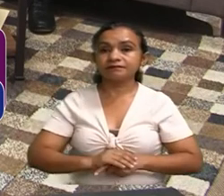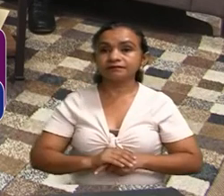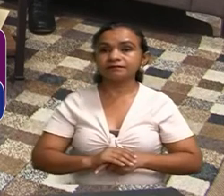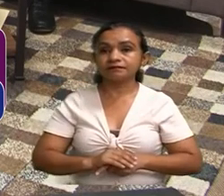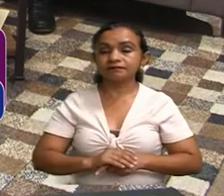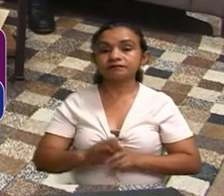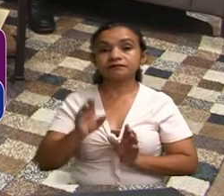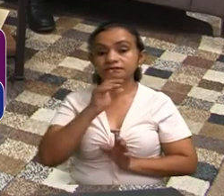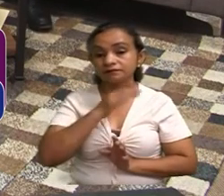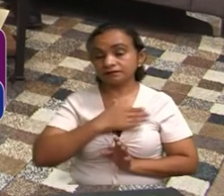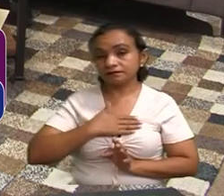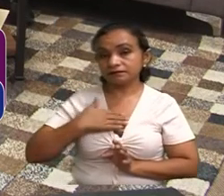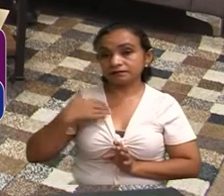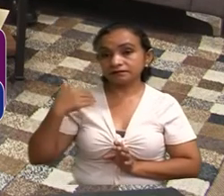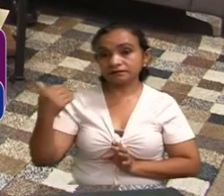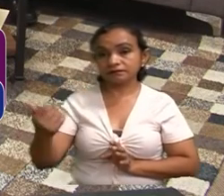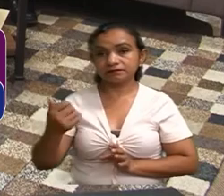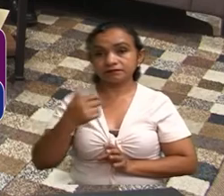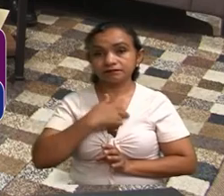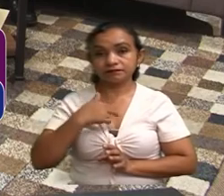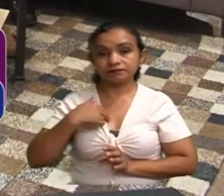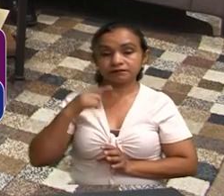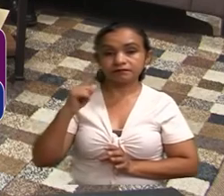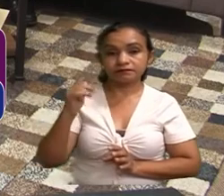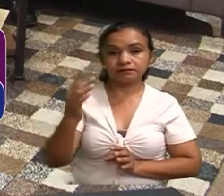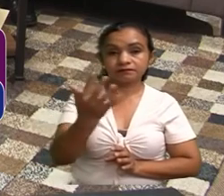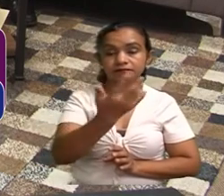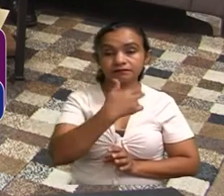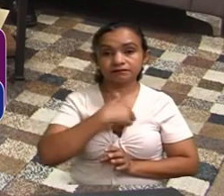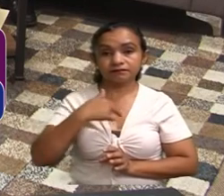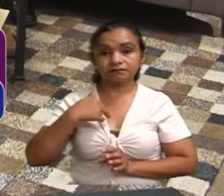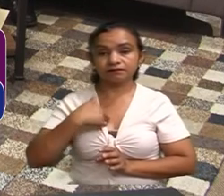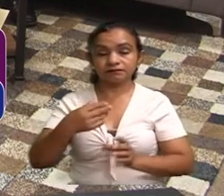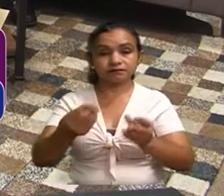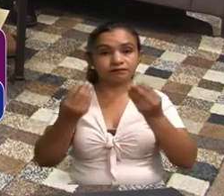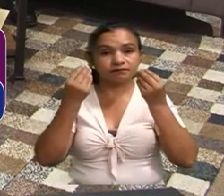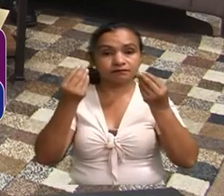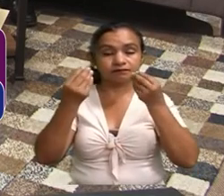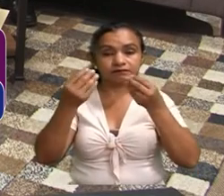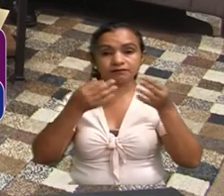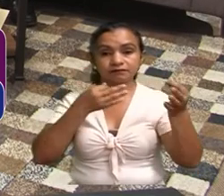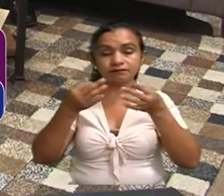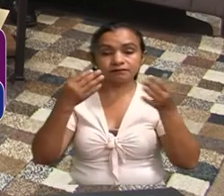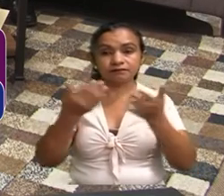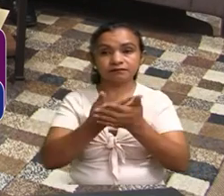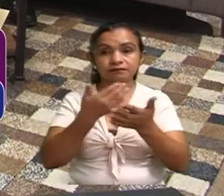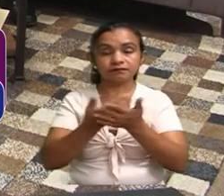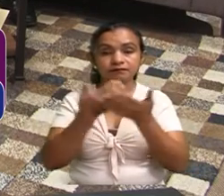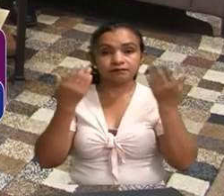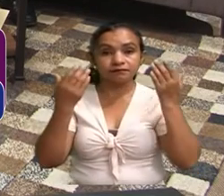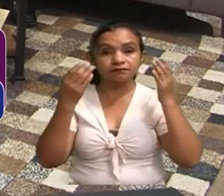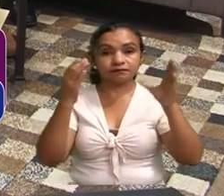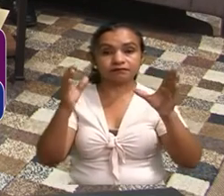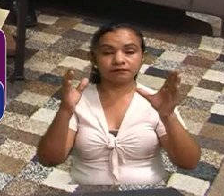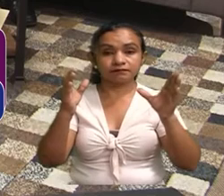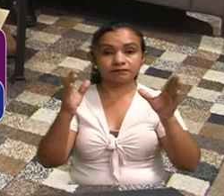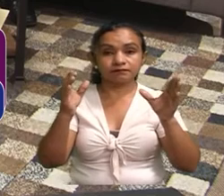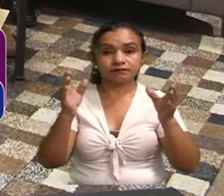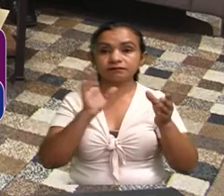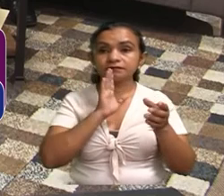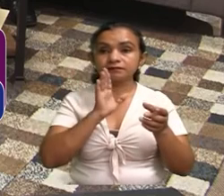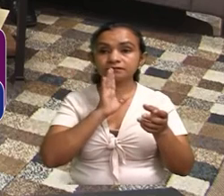más eficiente incluso todo lo que hacemos. Además, hay muchas exposiciones sobre nuevas tecnologías. La otra vez se